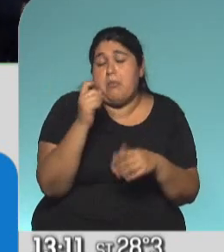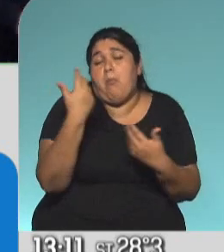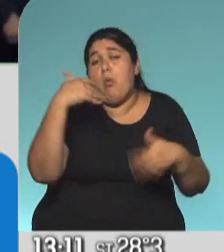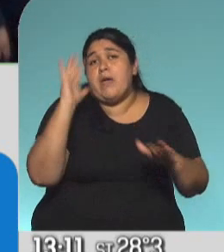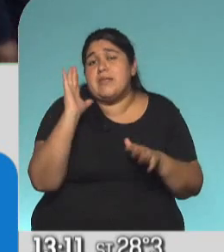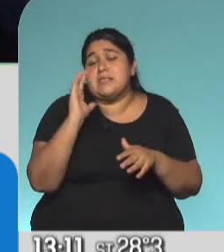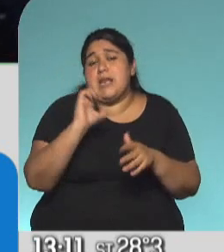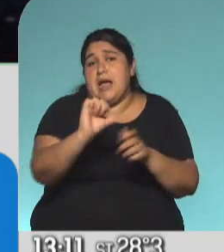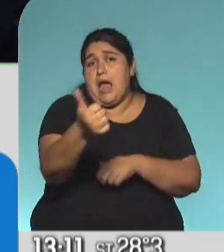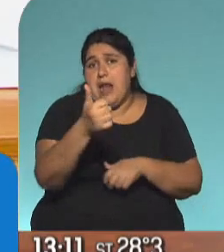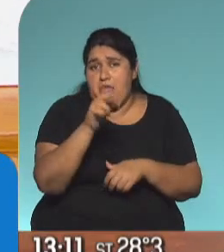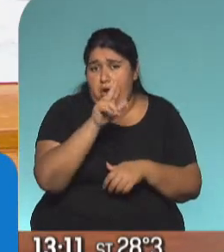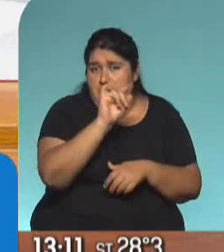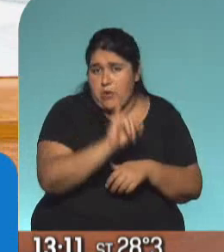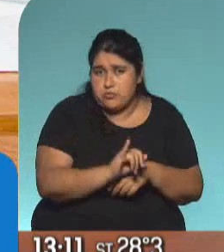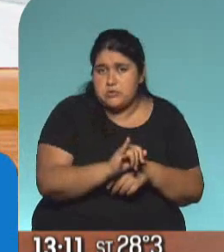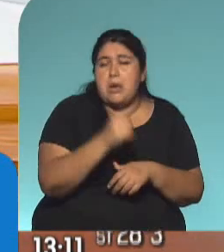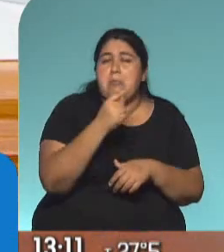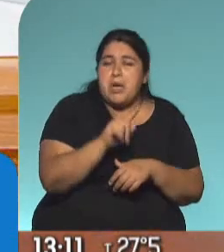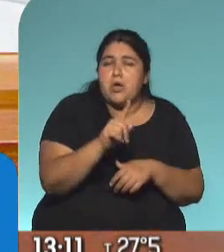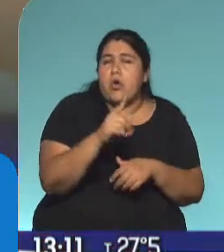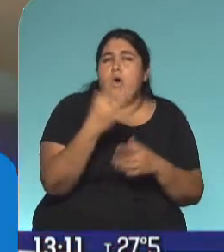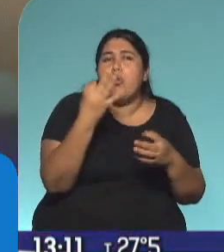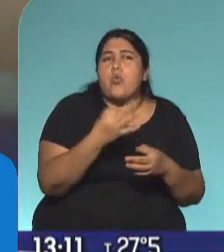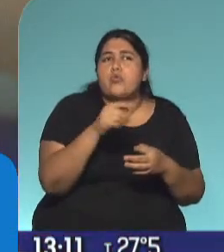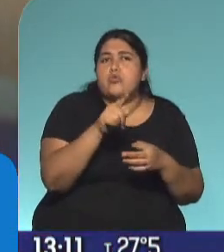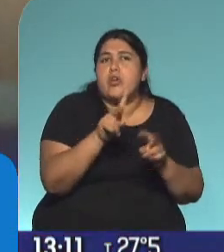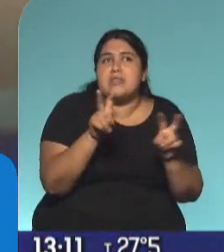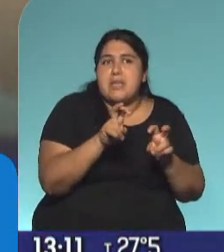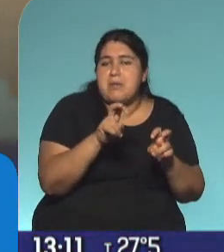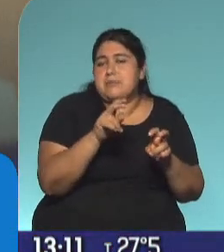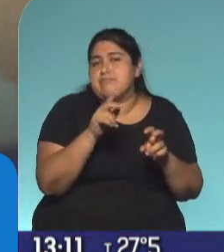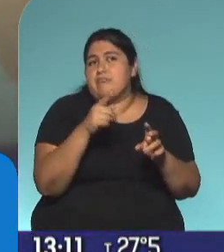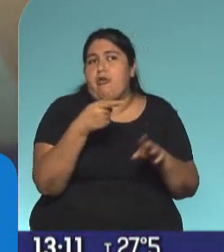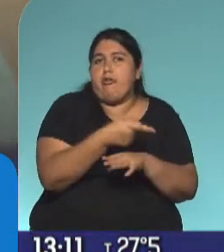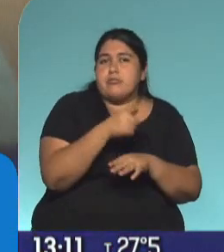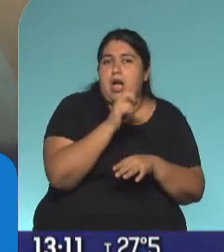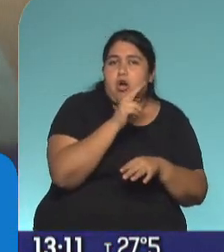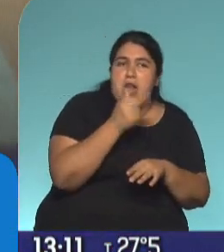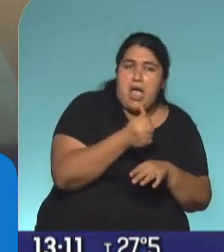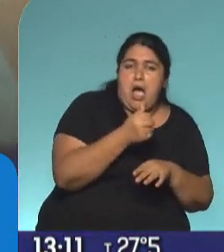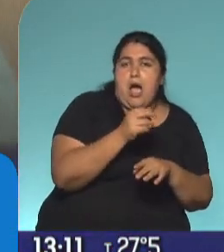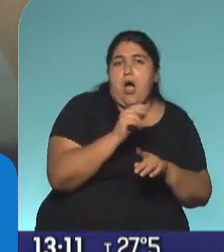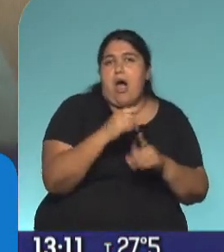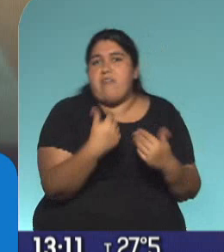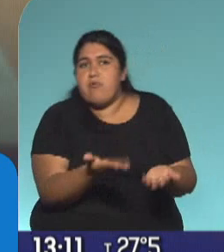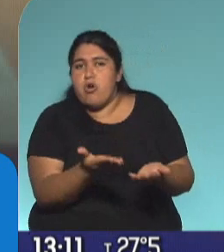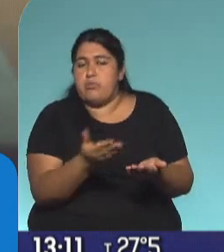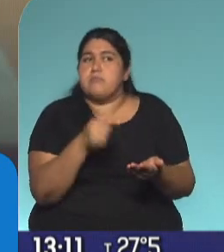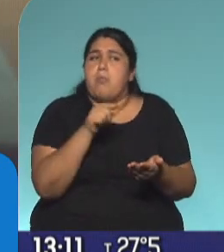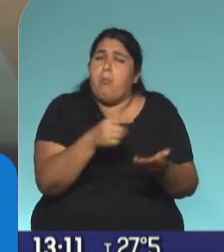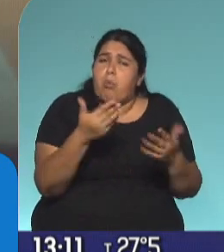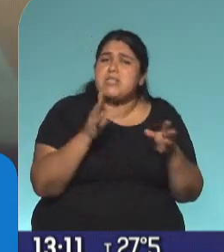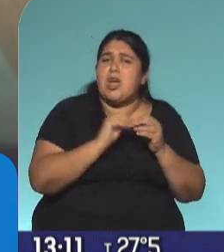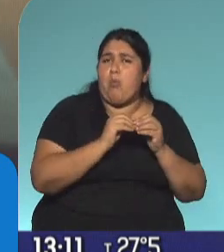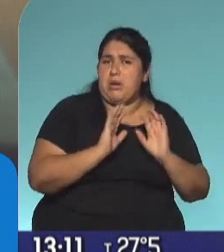candidato Arauz, pero como decís vos, aparece también ese corte transversal del correísmo, anticorreísmo, que también complica o no sé